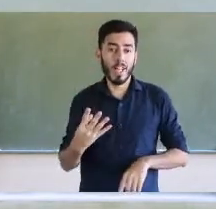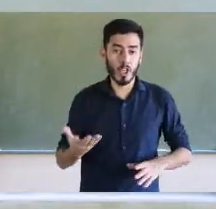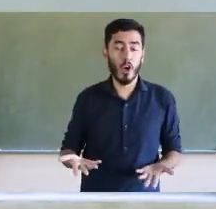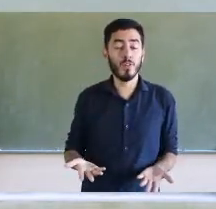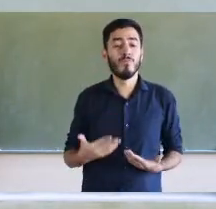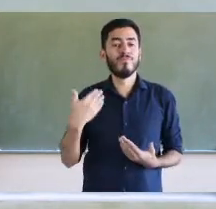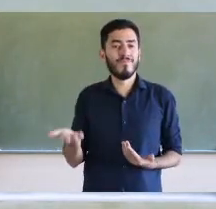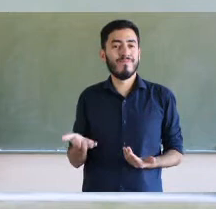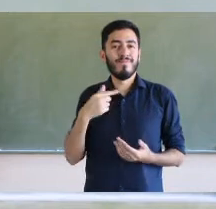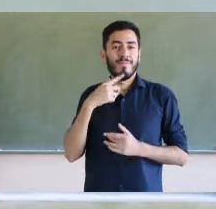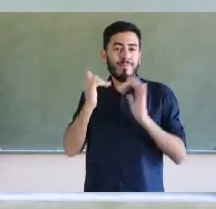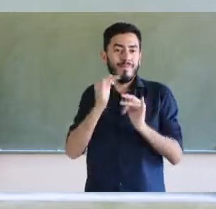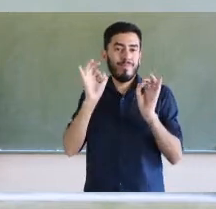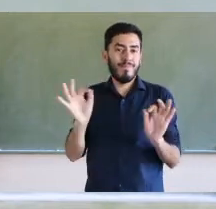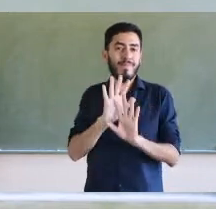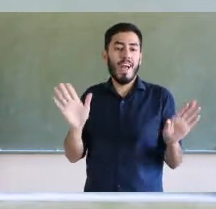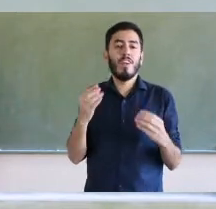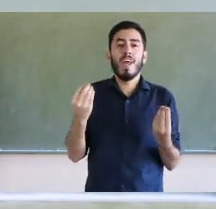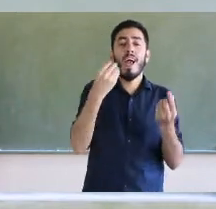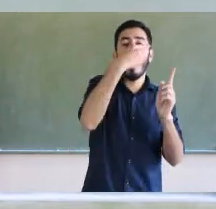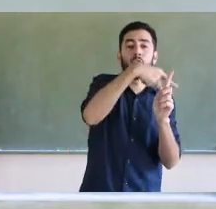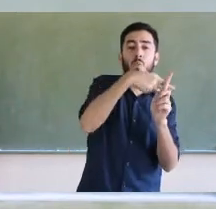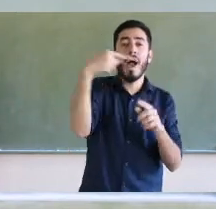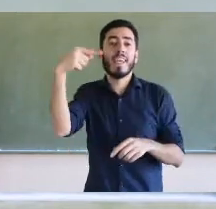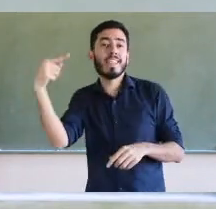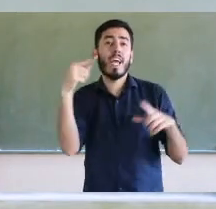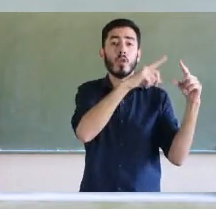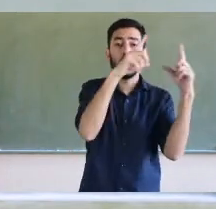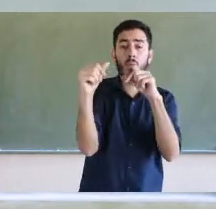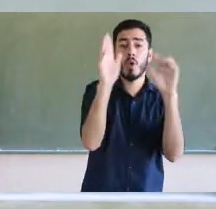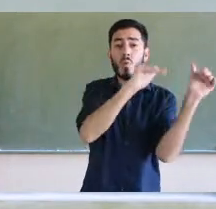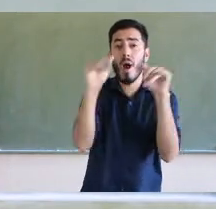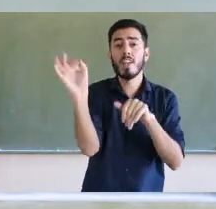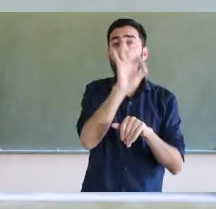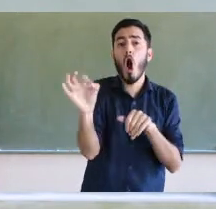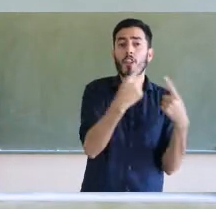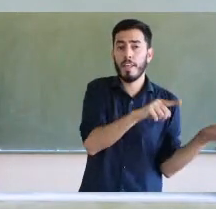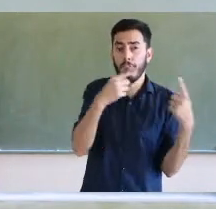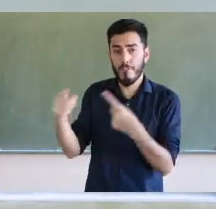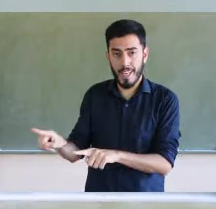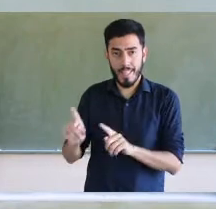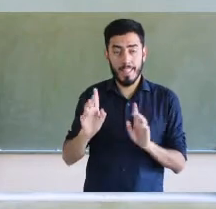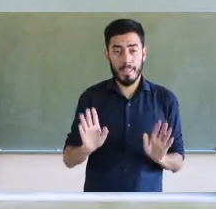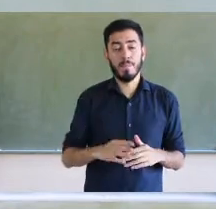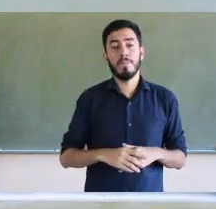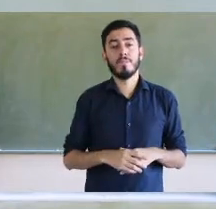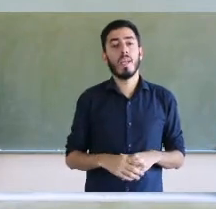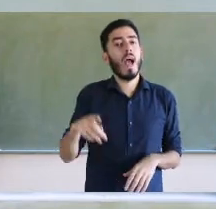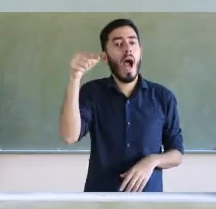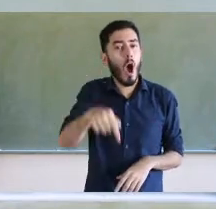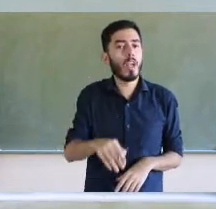¿sí? Vemos un ejemplo de lo que es suma y resta con igual y con distinto denominador. A partir de fracciones equivalentes.